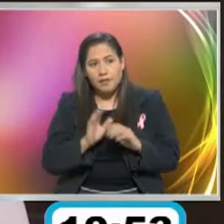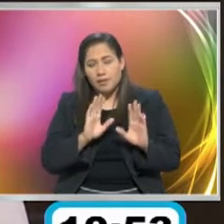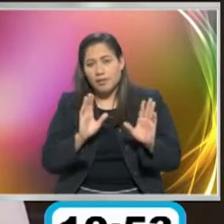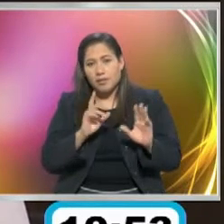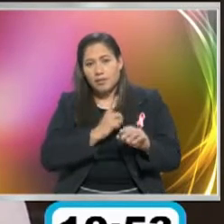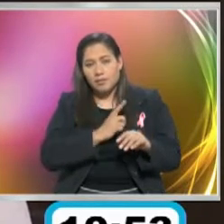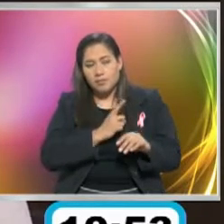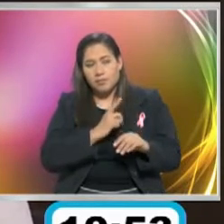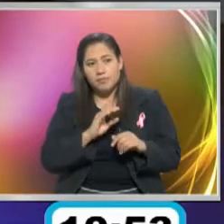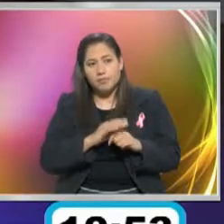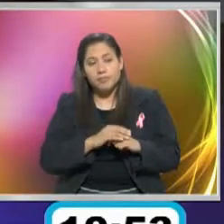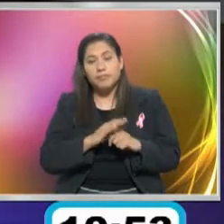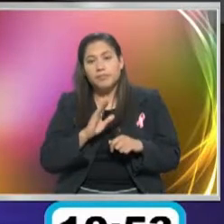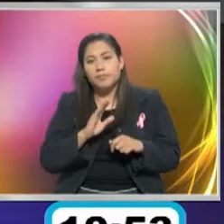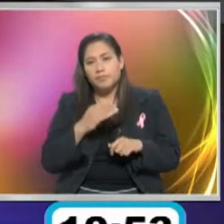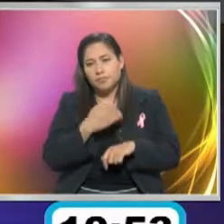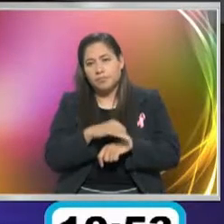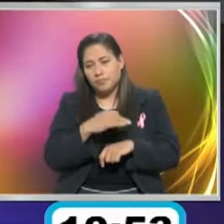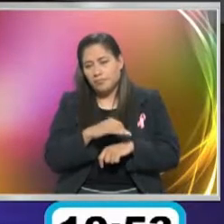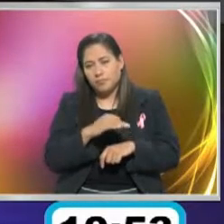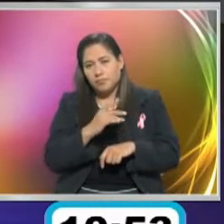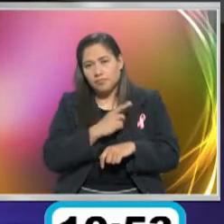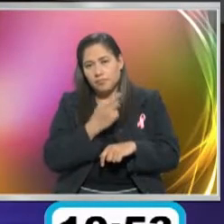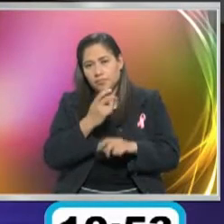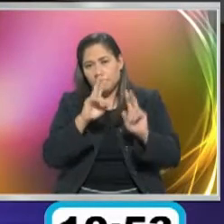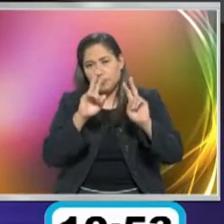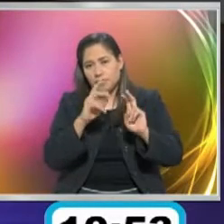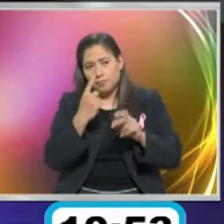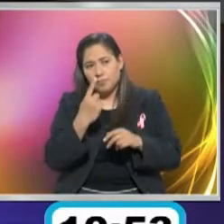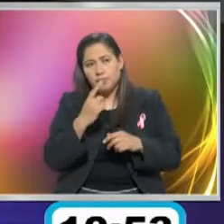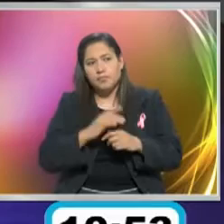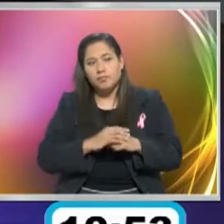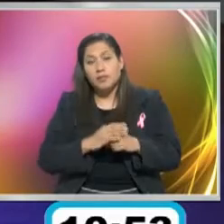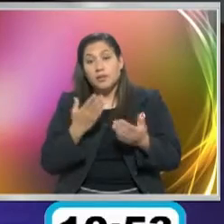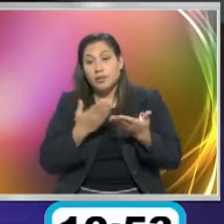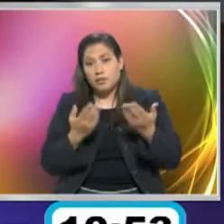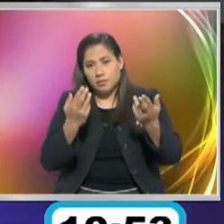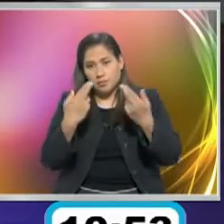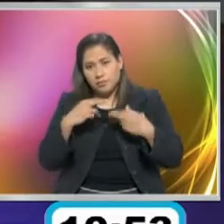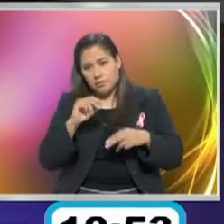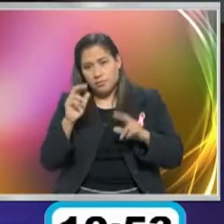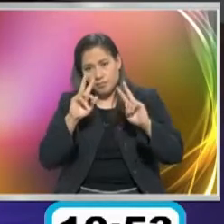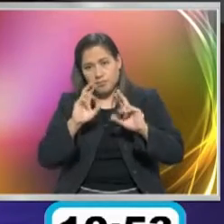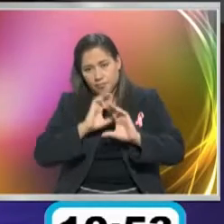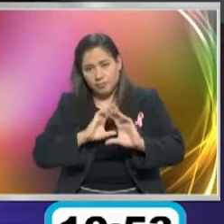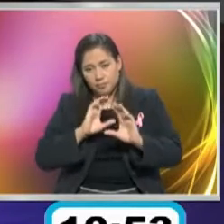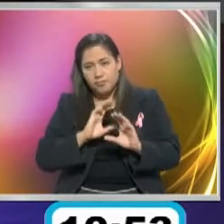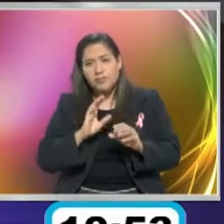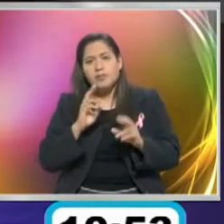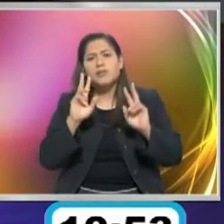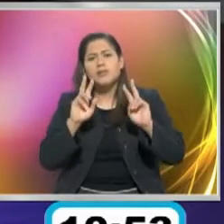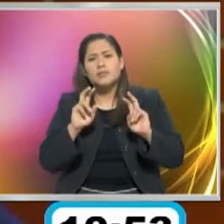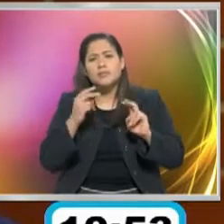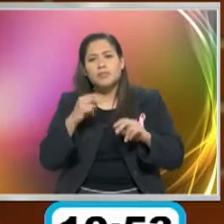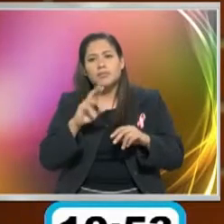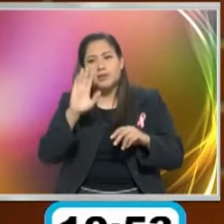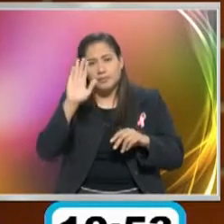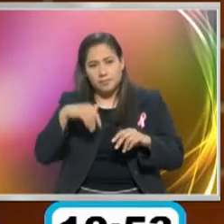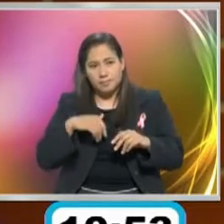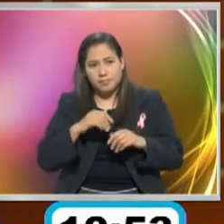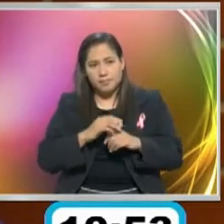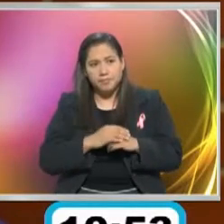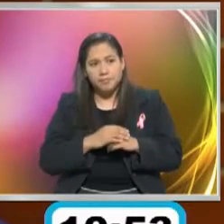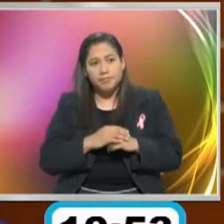no más otras Así es, canciones. por lo pronto nada más esa. Muy bien. Y oye, y nos vas a regalar otro tema, ¿verdad? Claro que sí. ¿Cómo se llama? Ven.